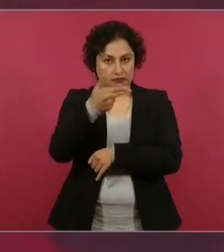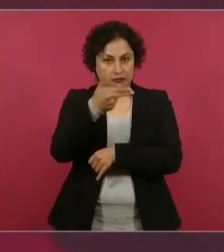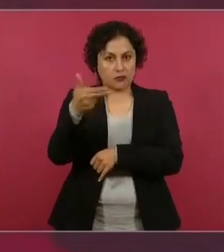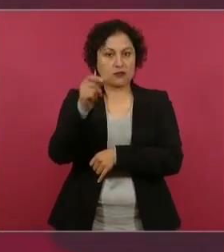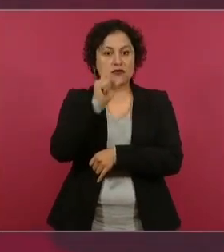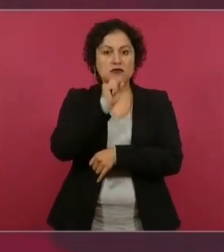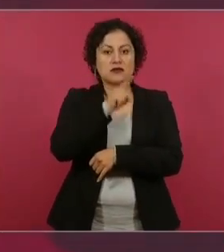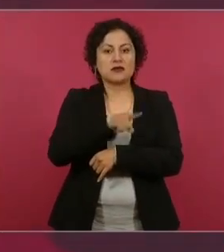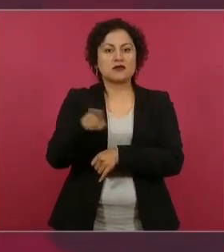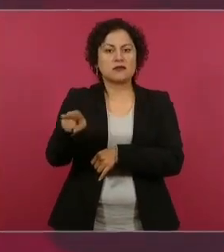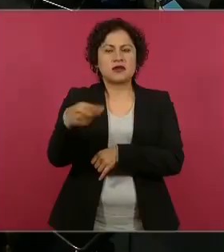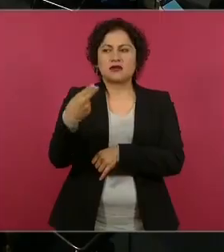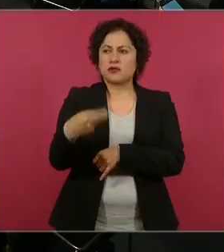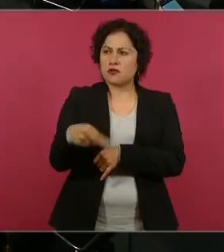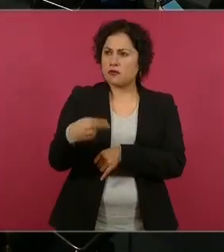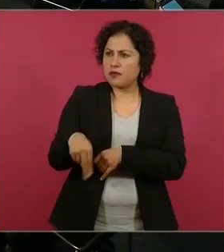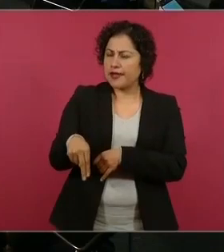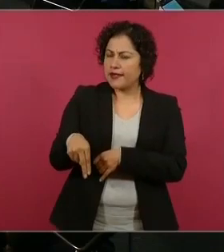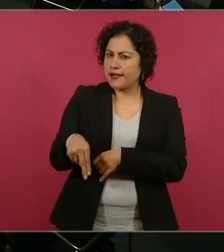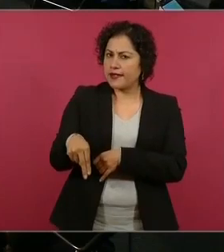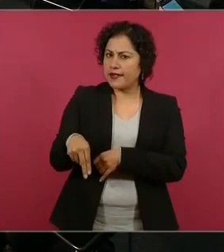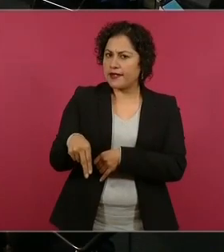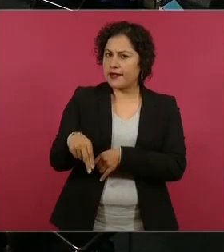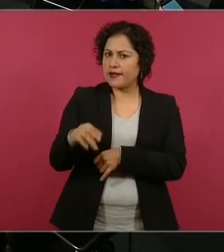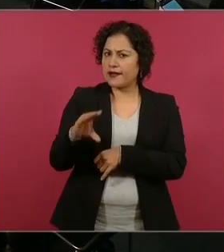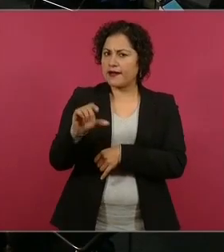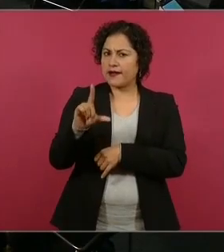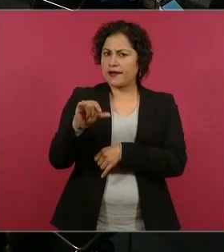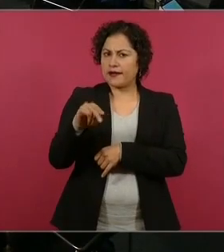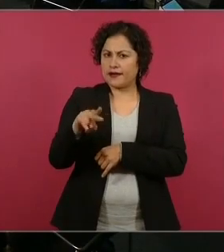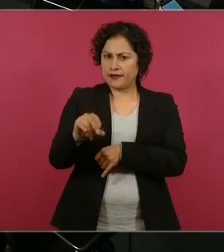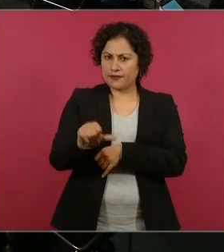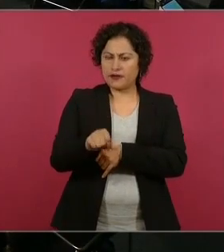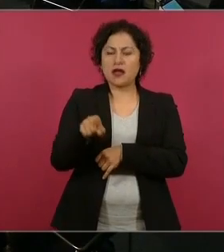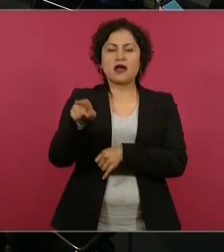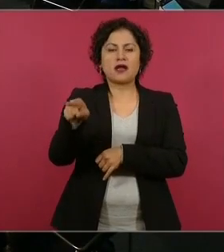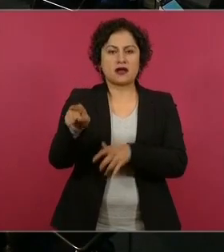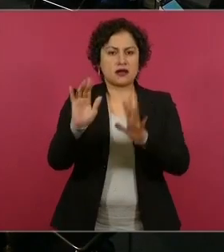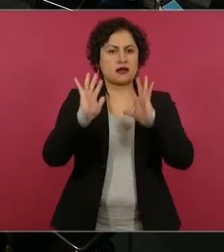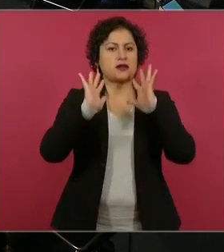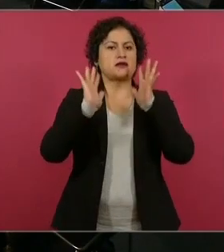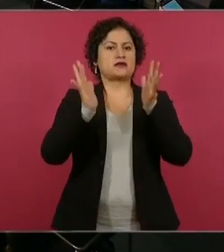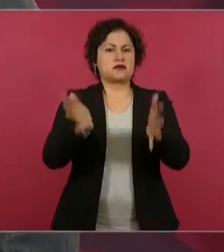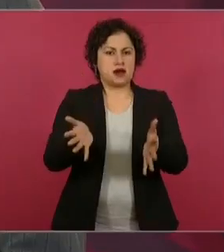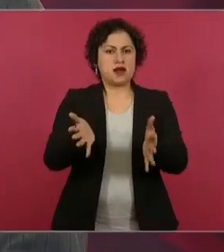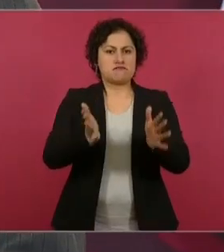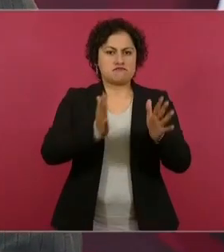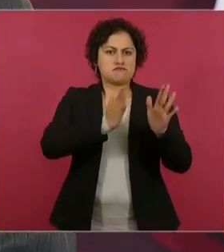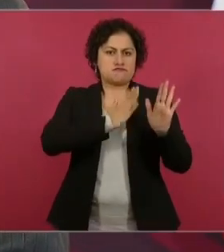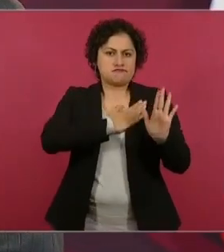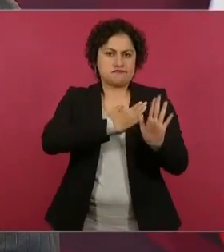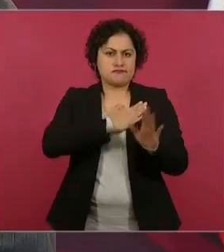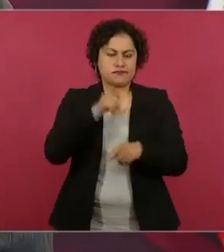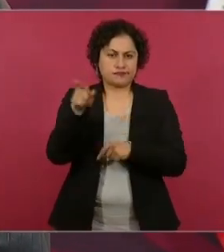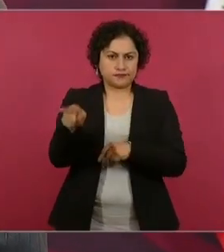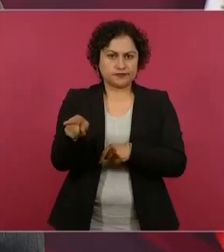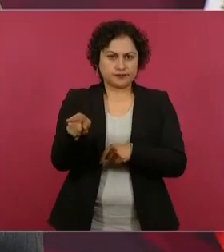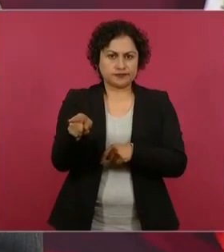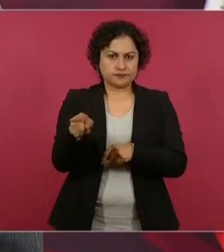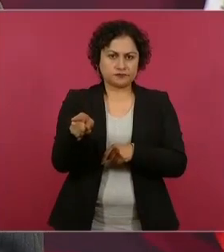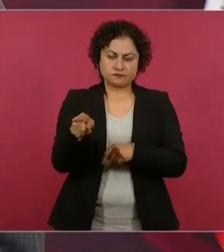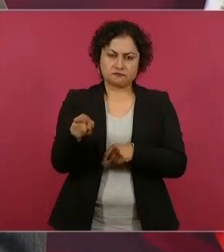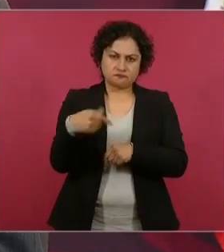se llama Kalinda, ¿sí?, que se compromete a tenerlo de